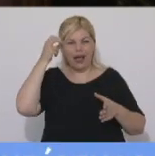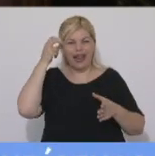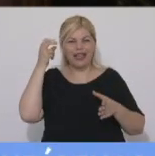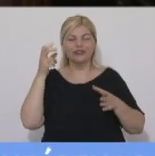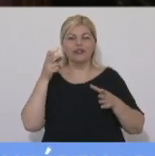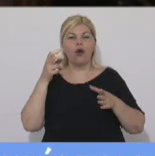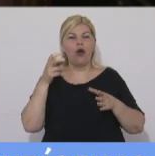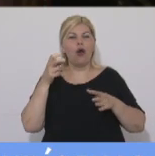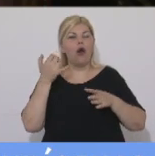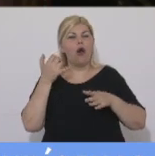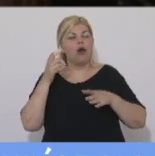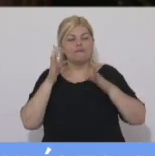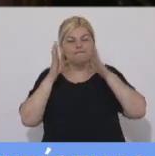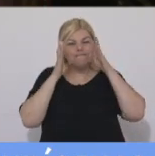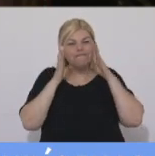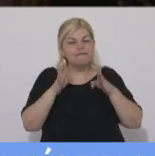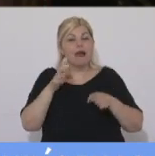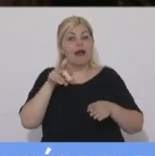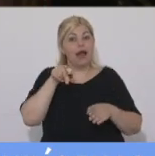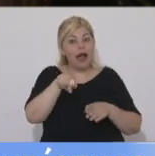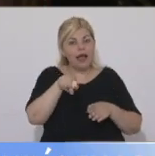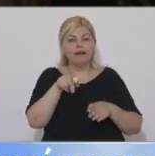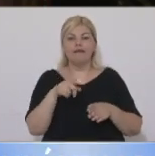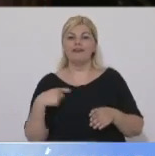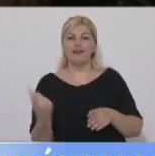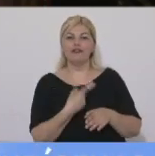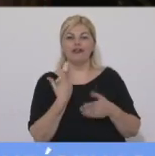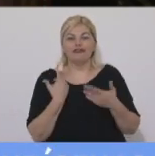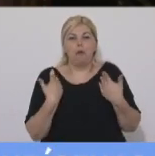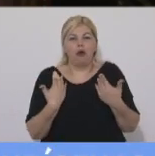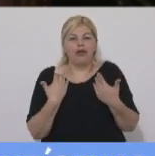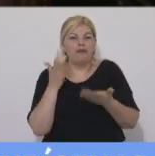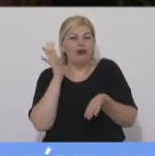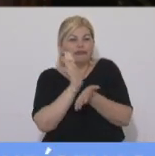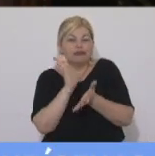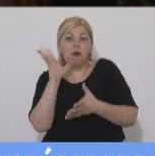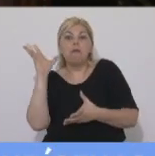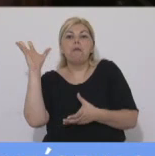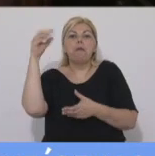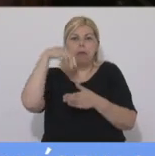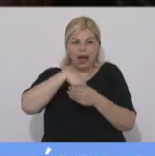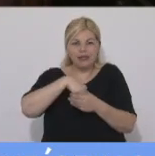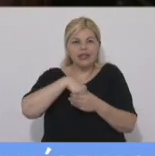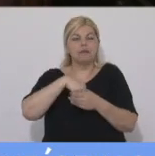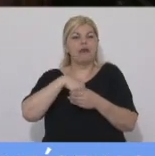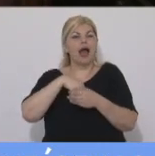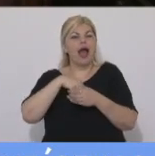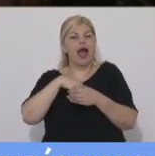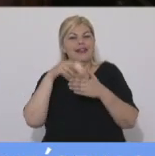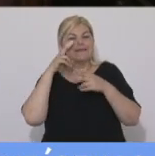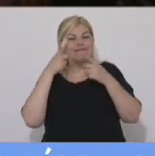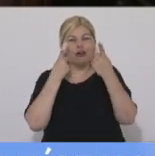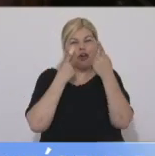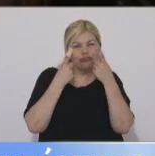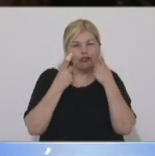donde podamos hacer el seguimiento y donde podamos participar efectivamente